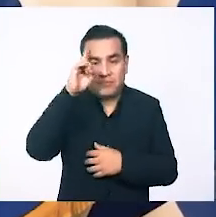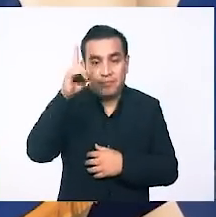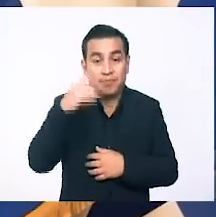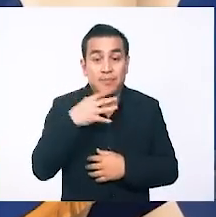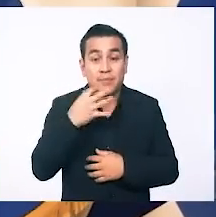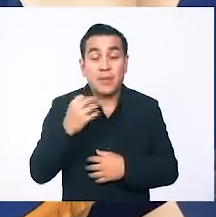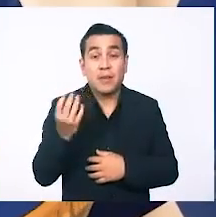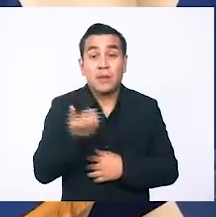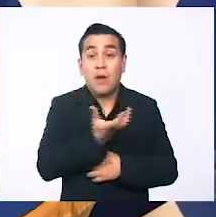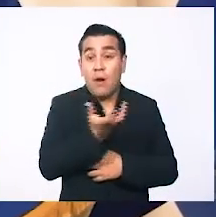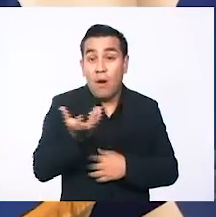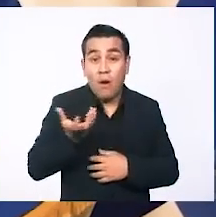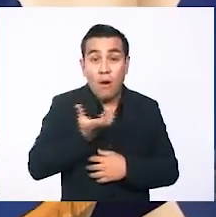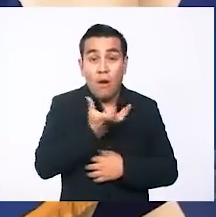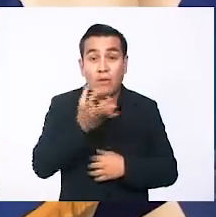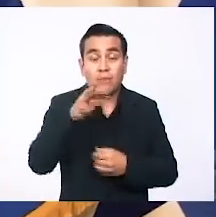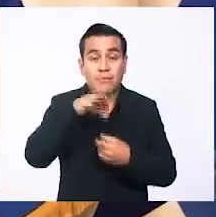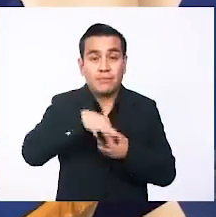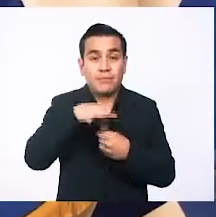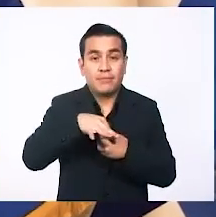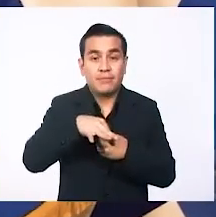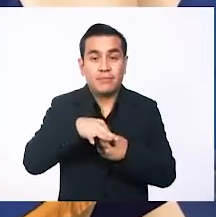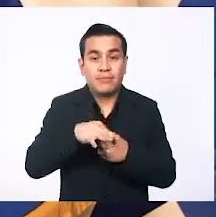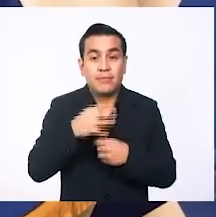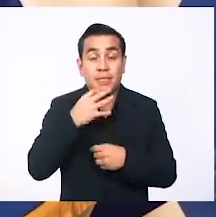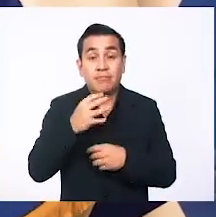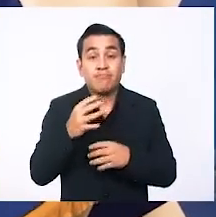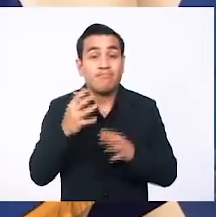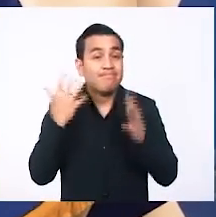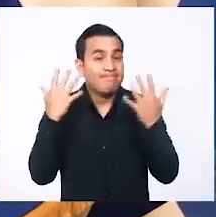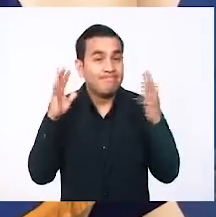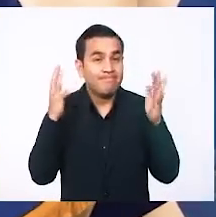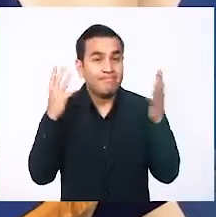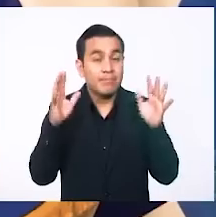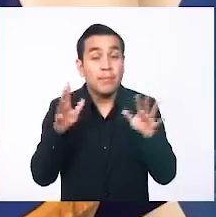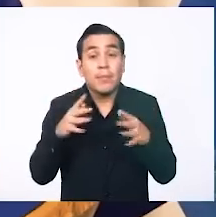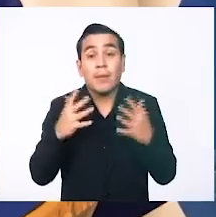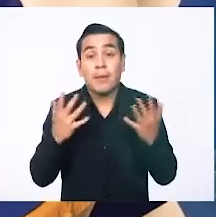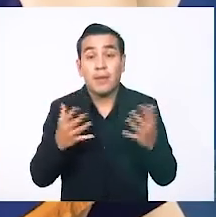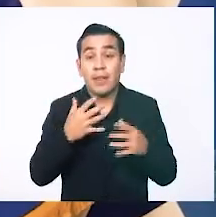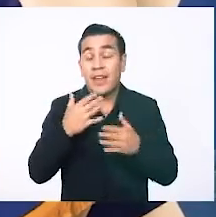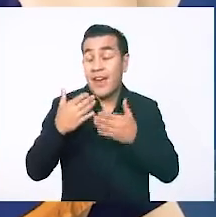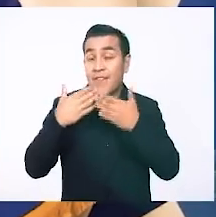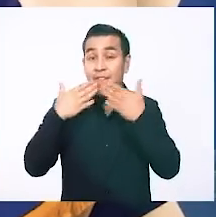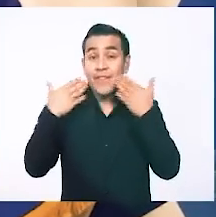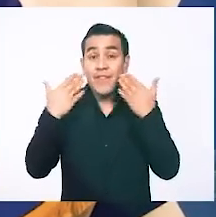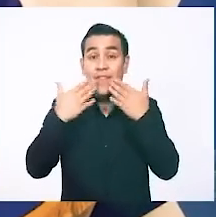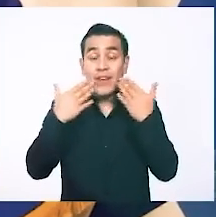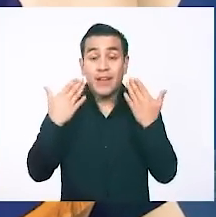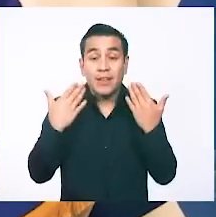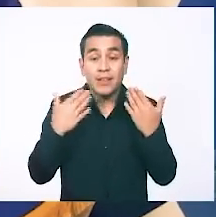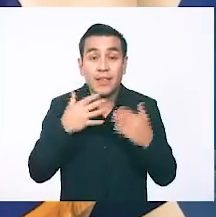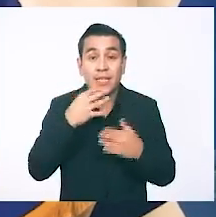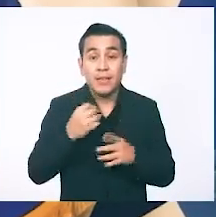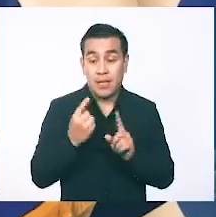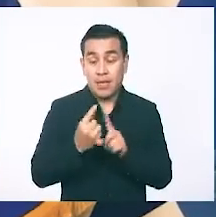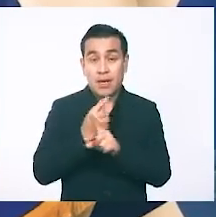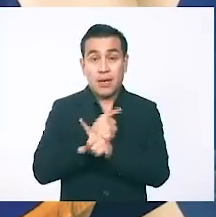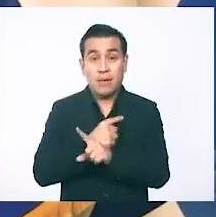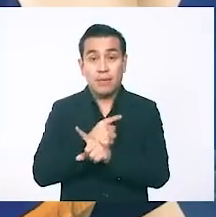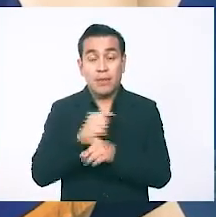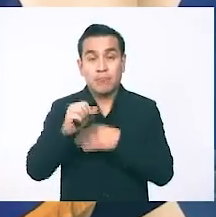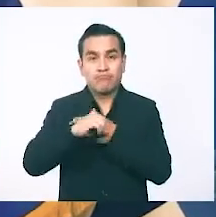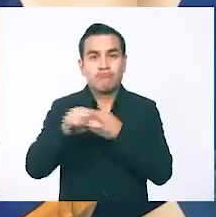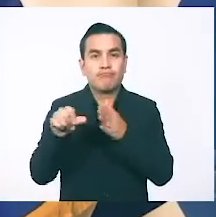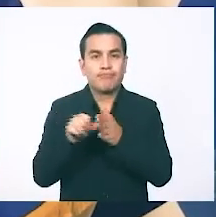Y todos votaron. Y aplaudieron. Estaban felices por lo que estaban haciendo. Y ellos